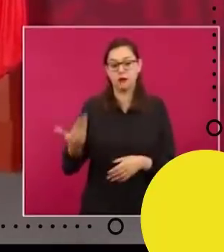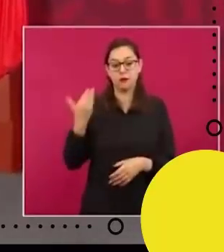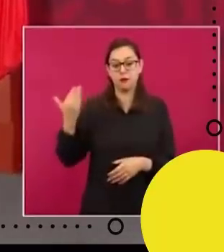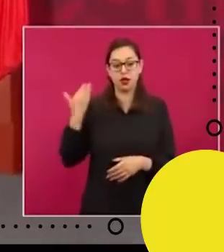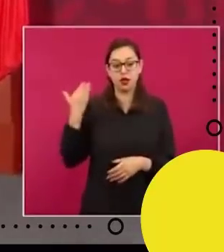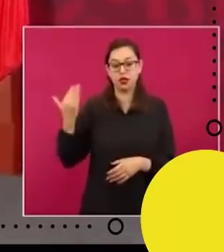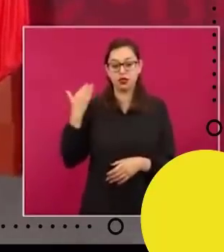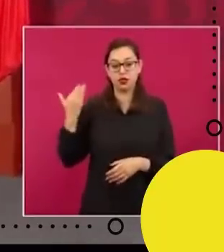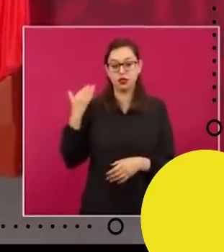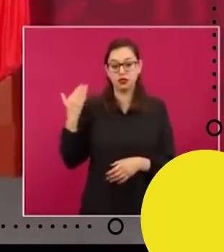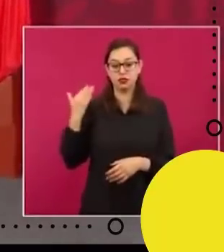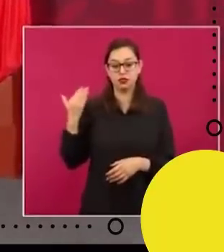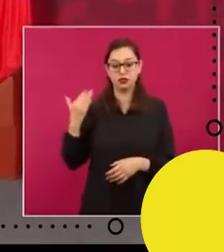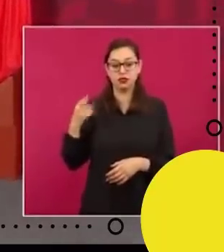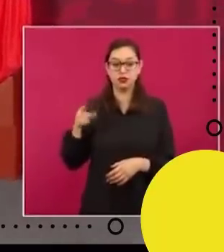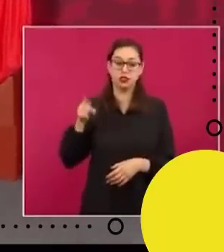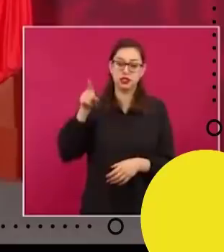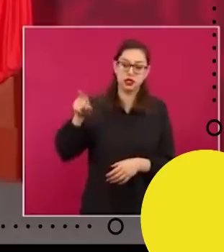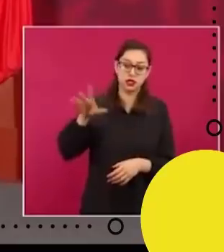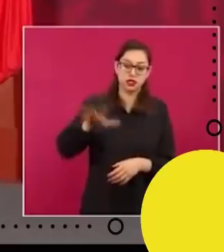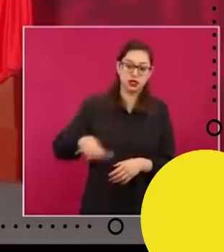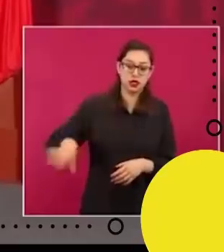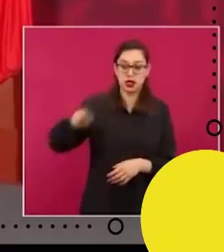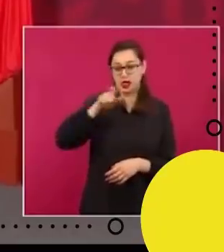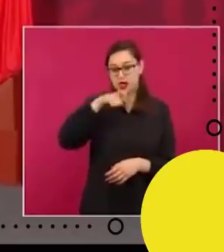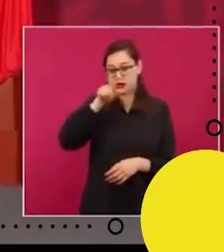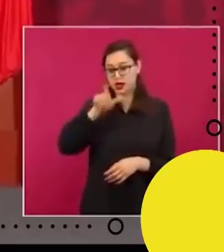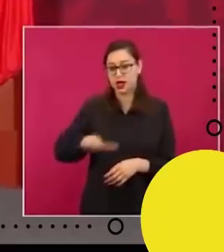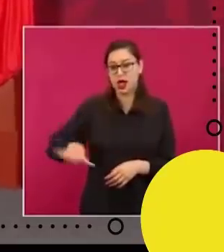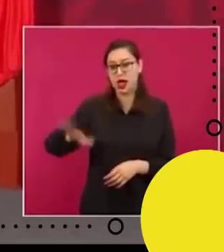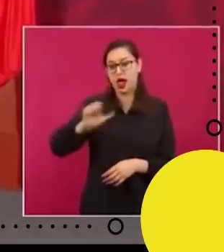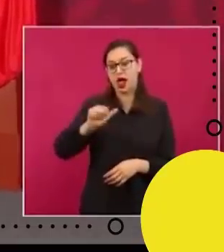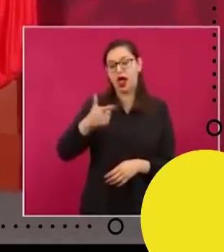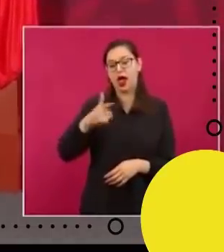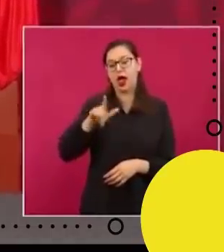poco en Aguililla y en toda esa región.